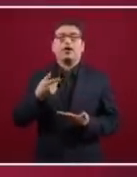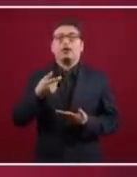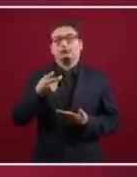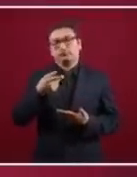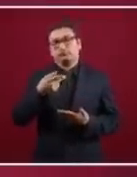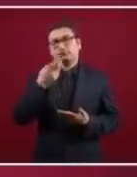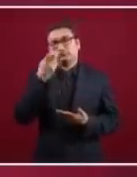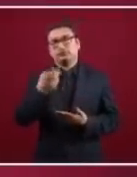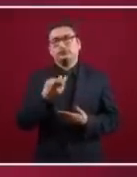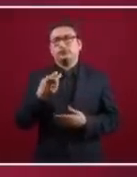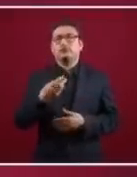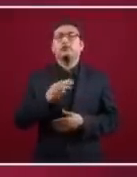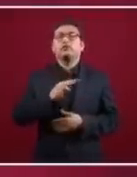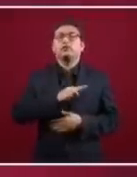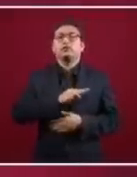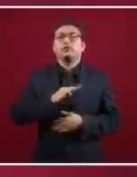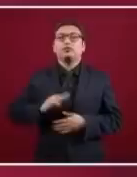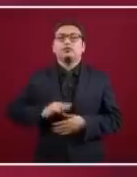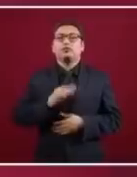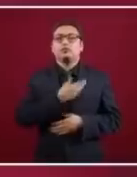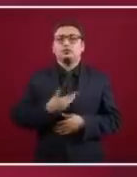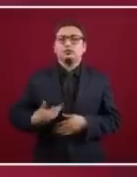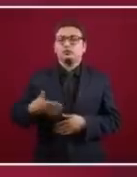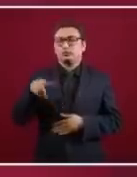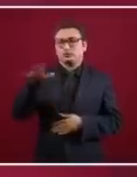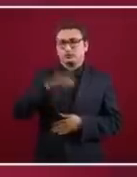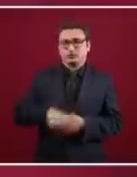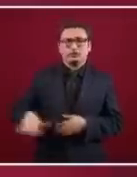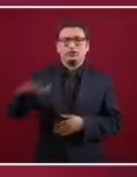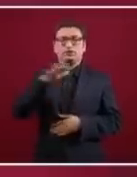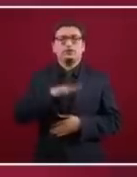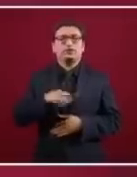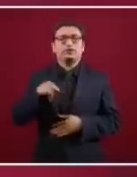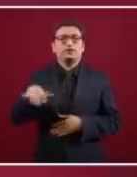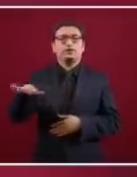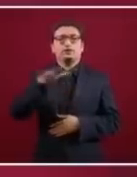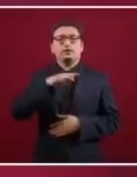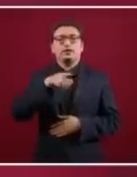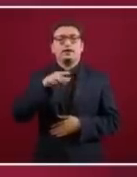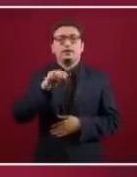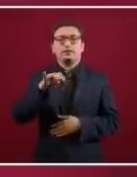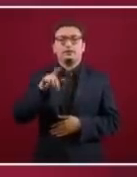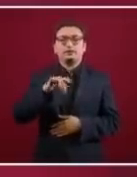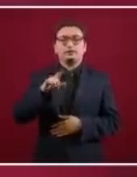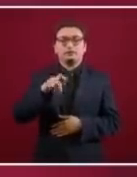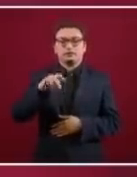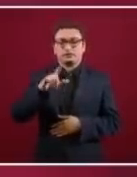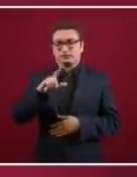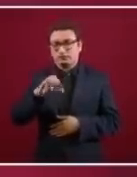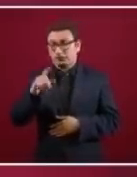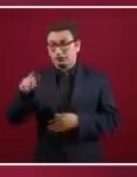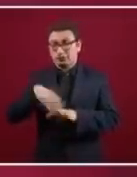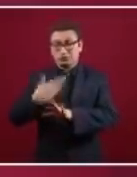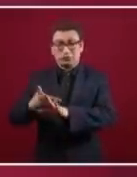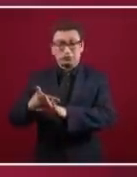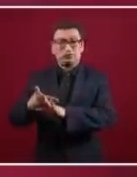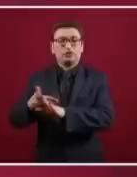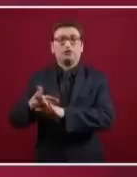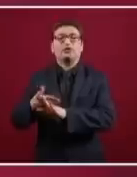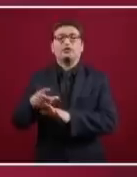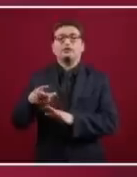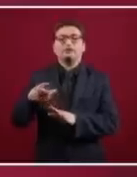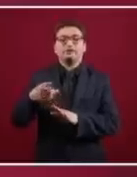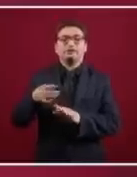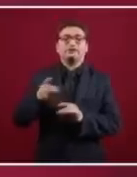eso cualquier presidente municipal en este caso el de manzana helada presidente municipal de manzanillo que tuvo un atentado le